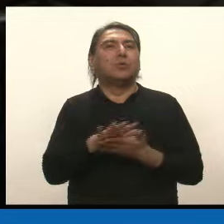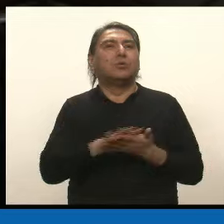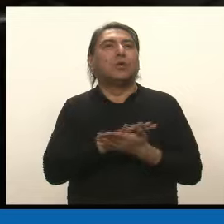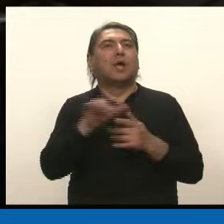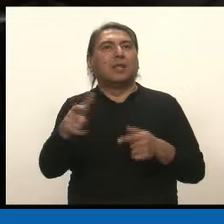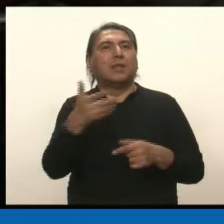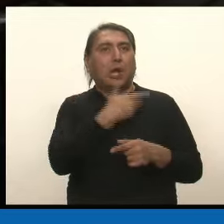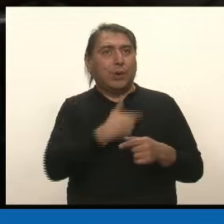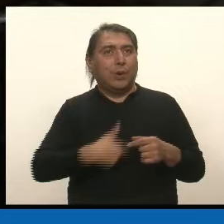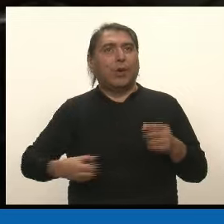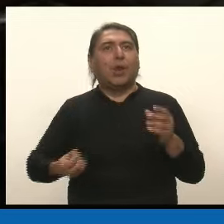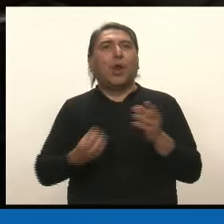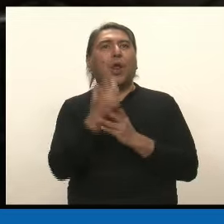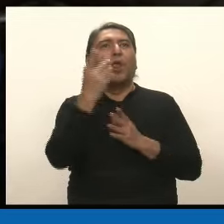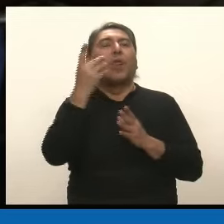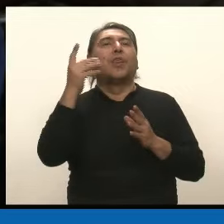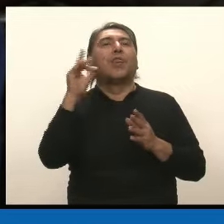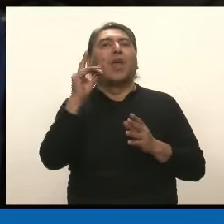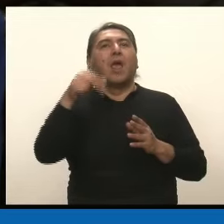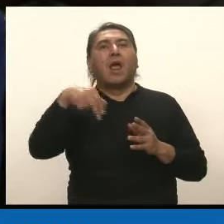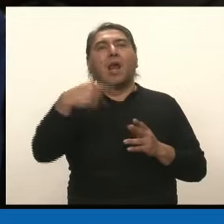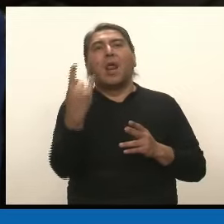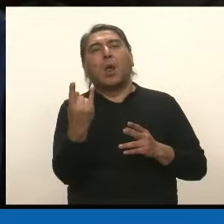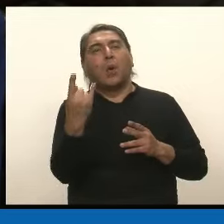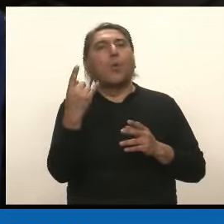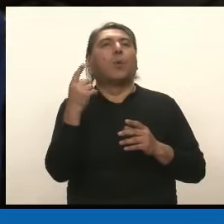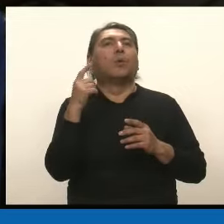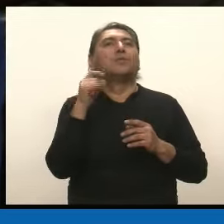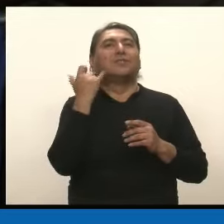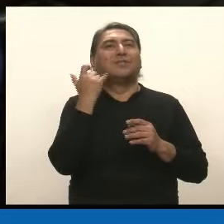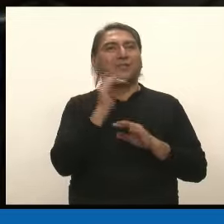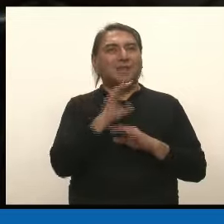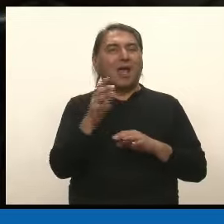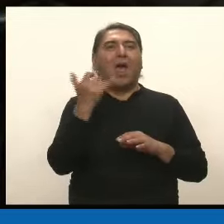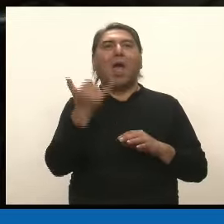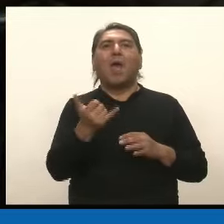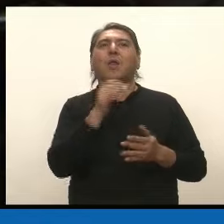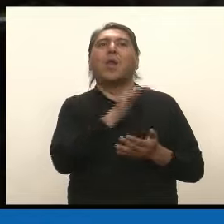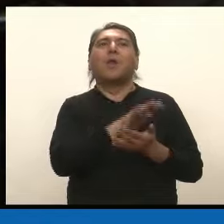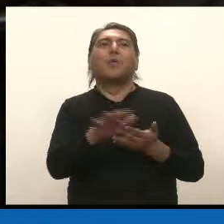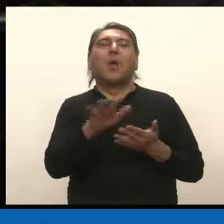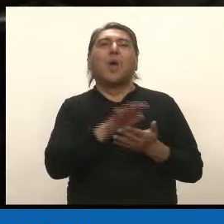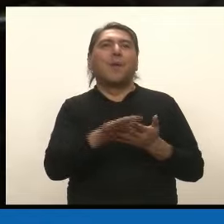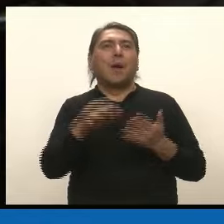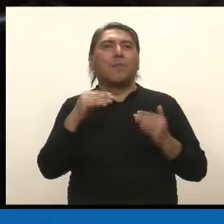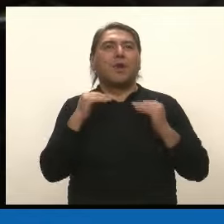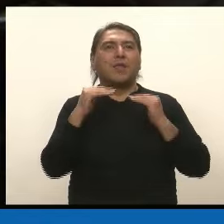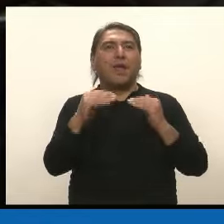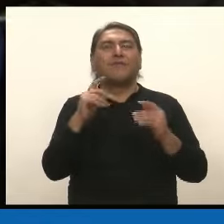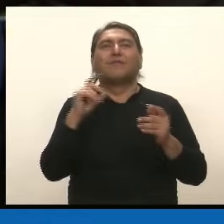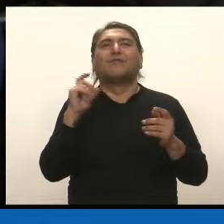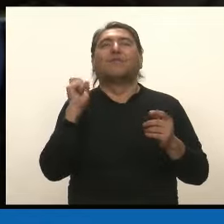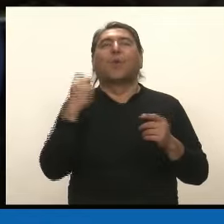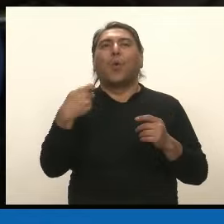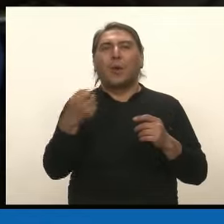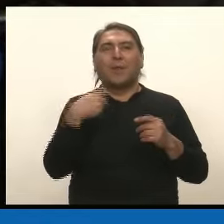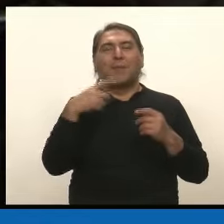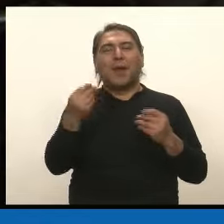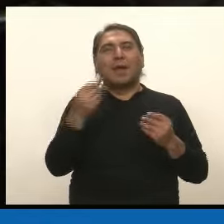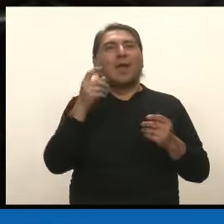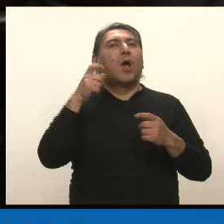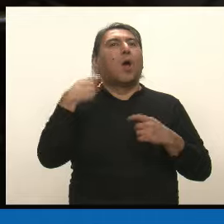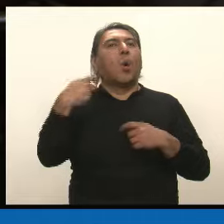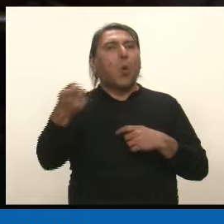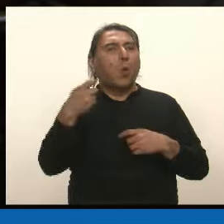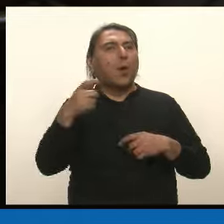un decreto de necesidad de urgencia que establec una nueva movilidad jubilatoria para que los jubilados dejaran de